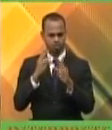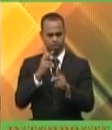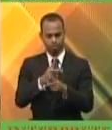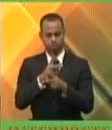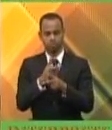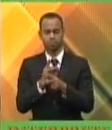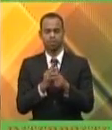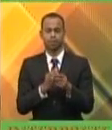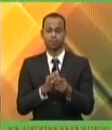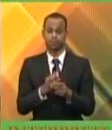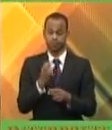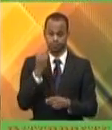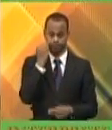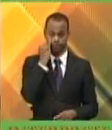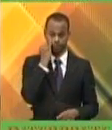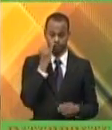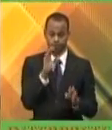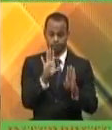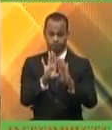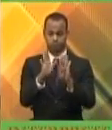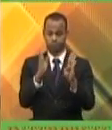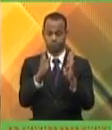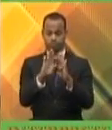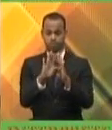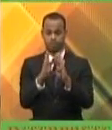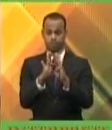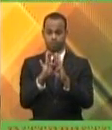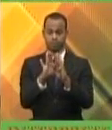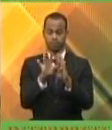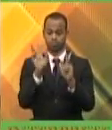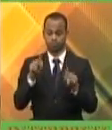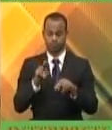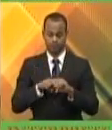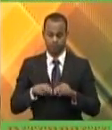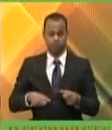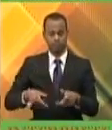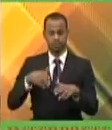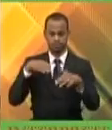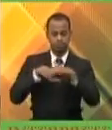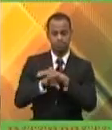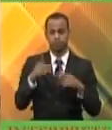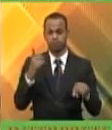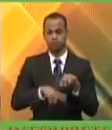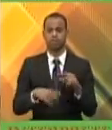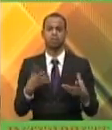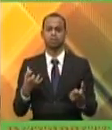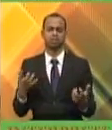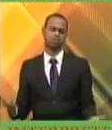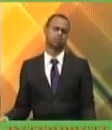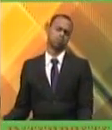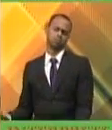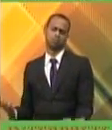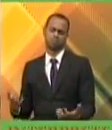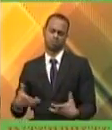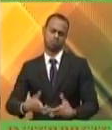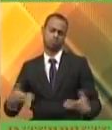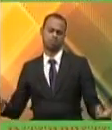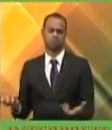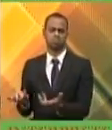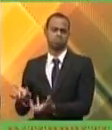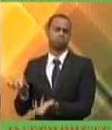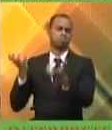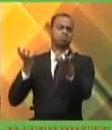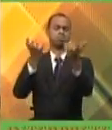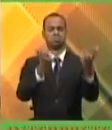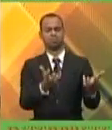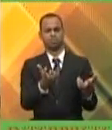hay una puerta que está sellada y la persona considerada no puede pasar por ahí no quieran venir a cargarlo a desarmar la silla oa